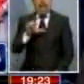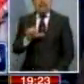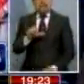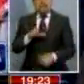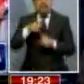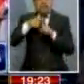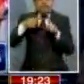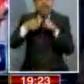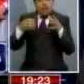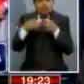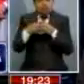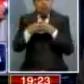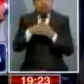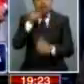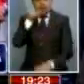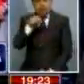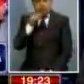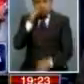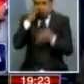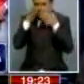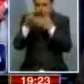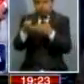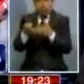ser nuestro norte.